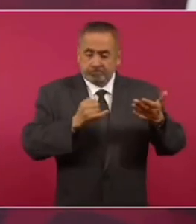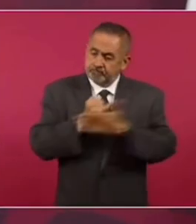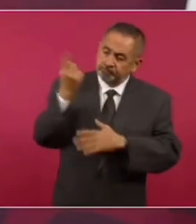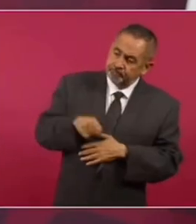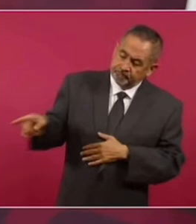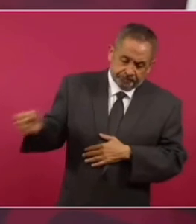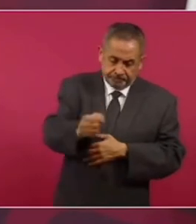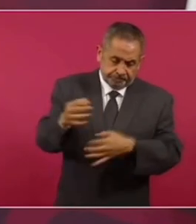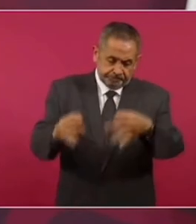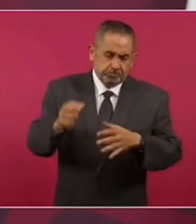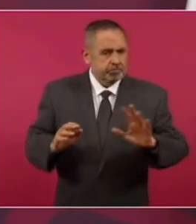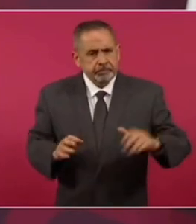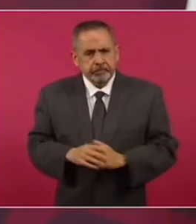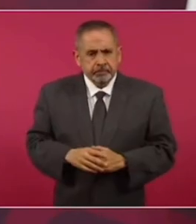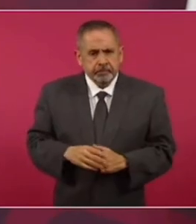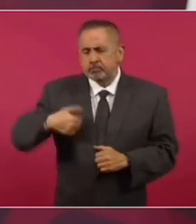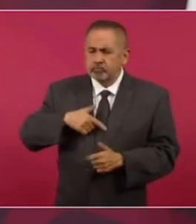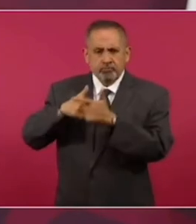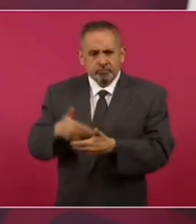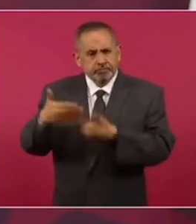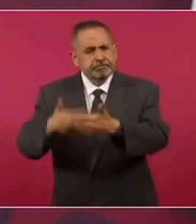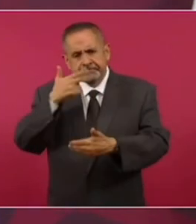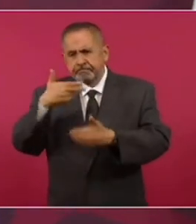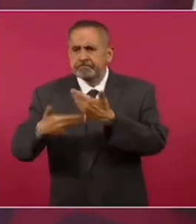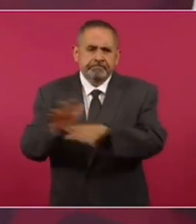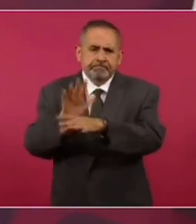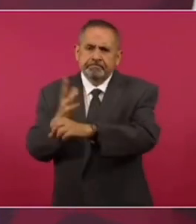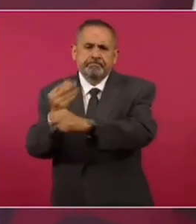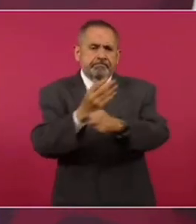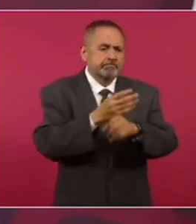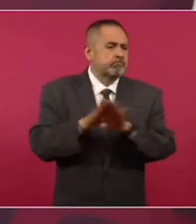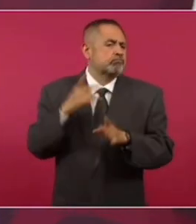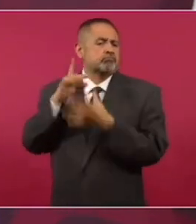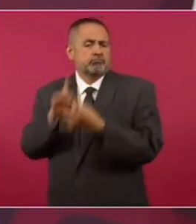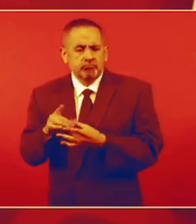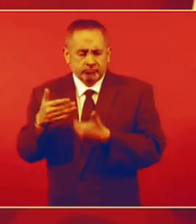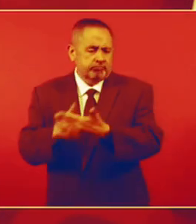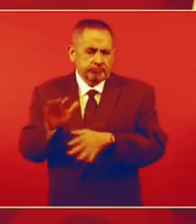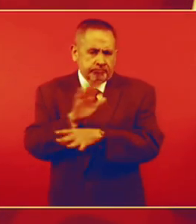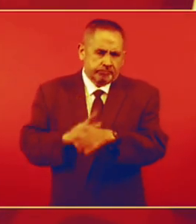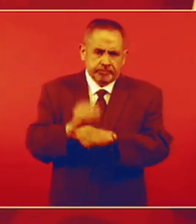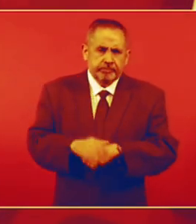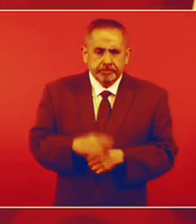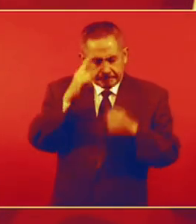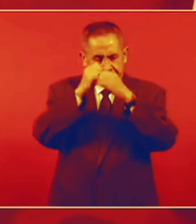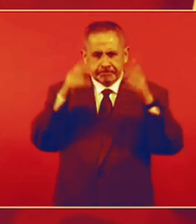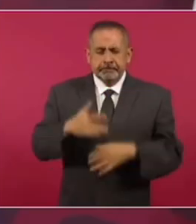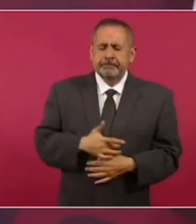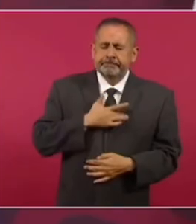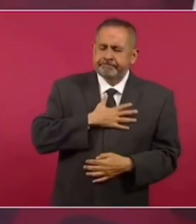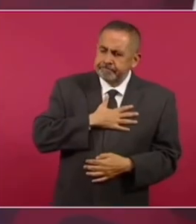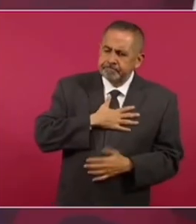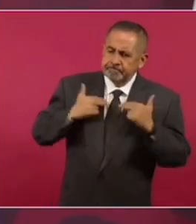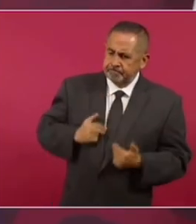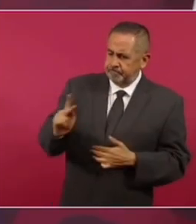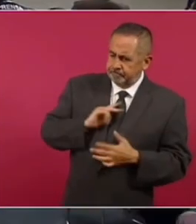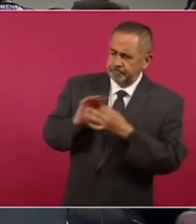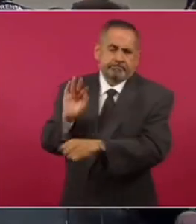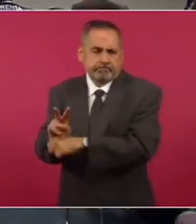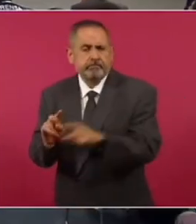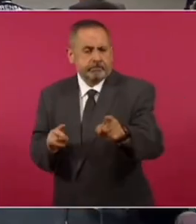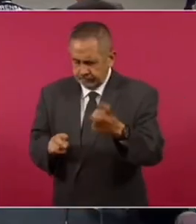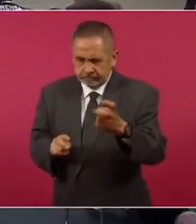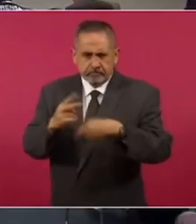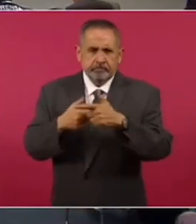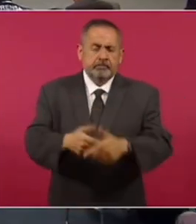y vamos a seguir mejorando todo lo que tiene que ver con la política migratoria con dimensión humana. Con